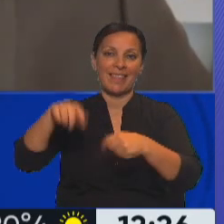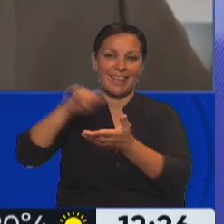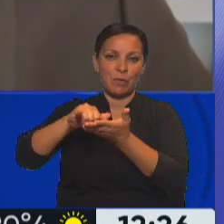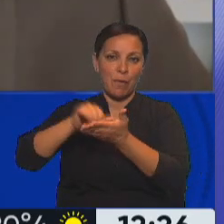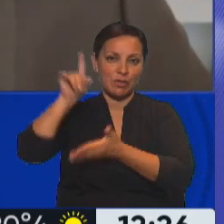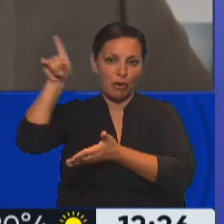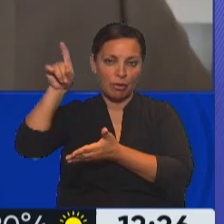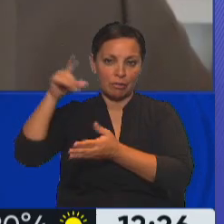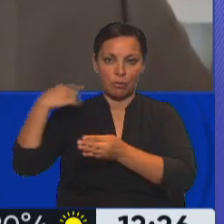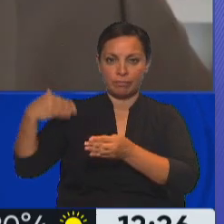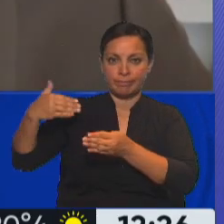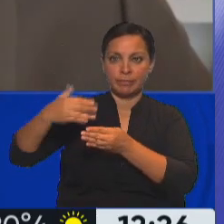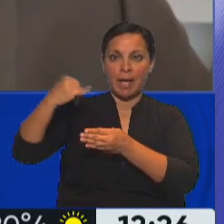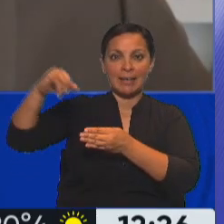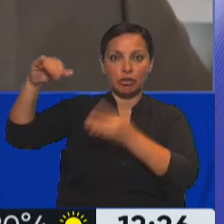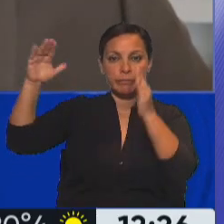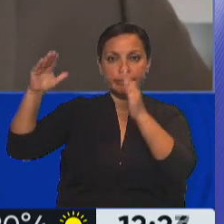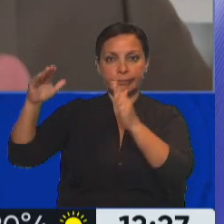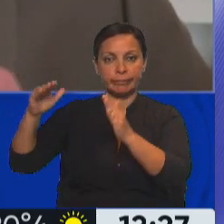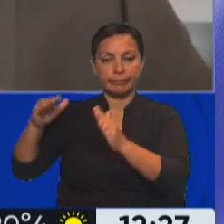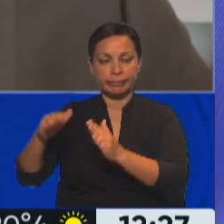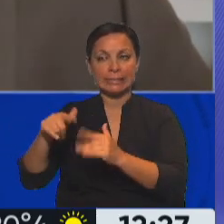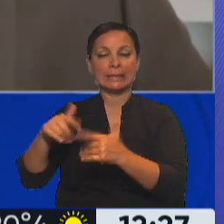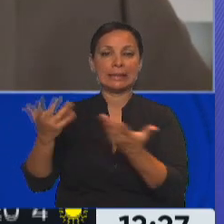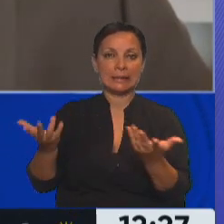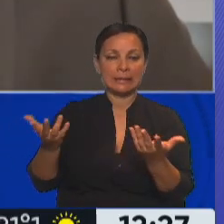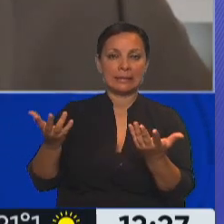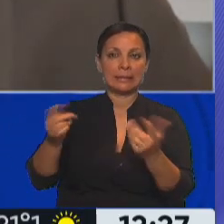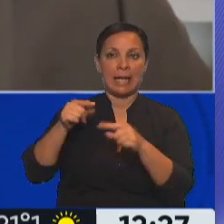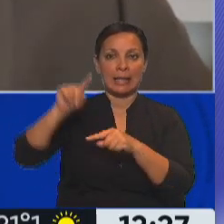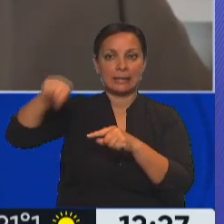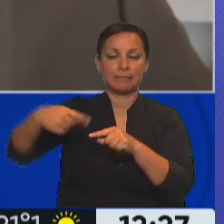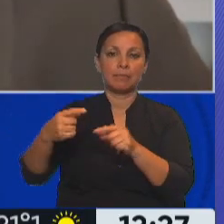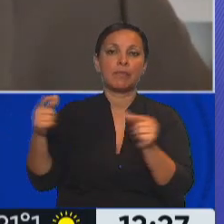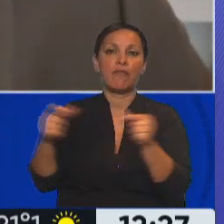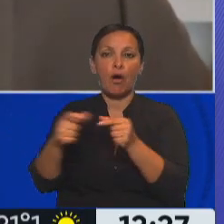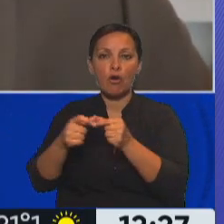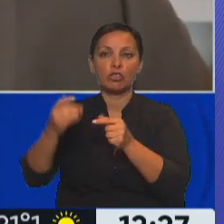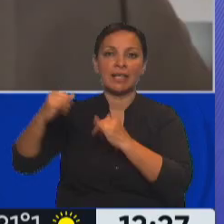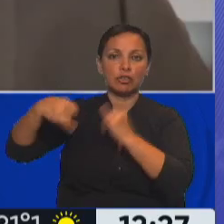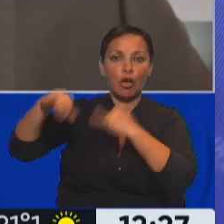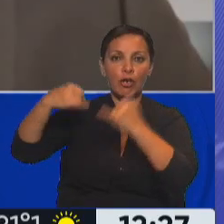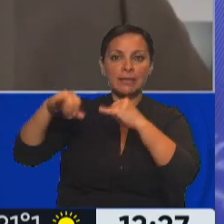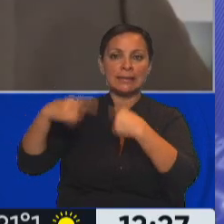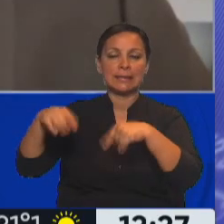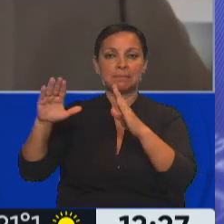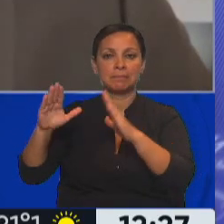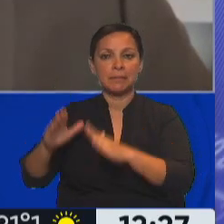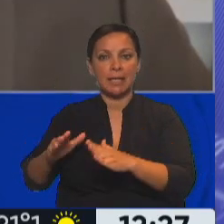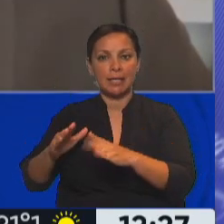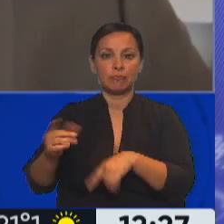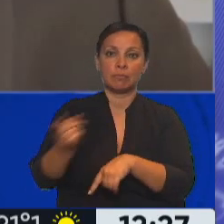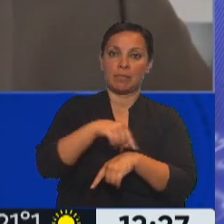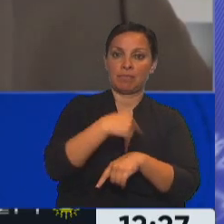últimas semanas, que eso hizo bajar los precios de los activos, por ejemplo, los bonos y las acciones. Y como nosotros tenemos bonos y acciones, somos un